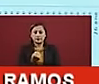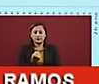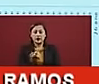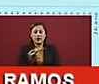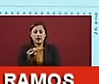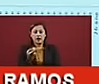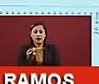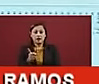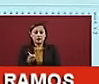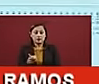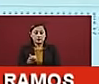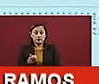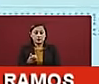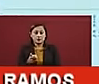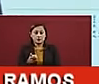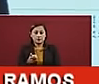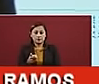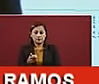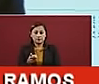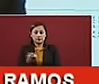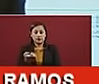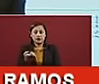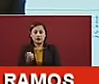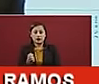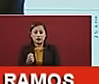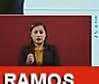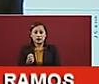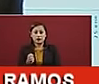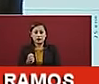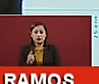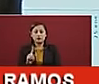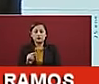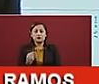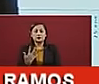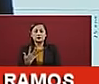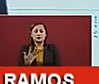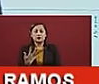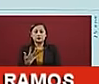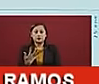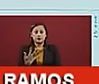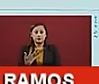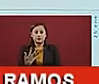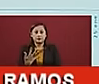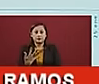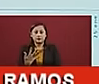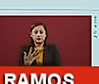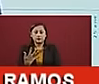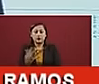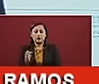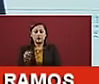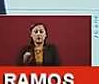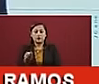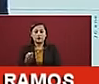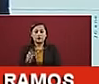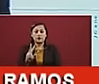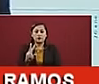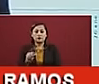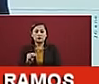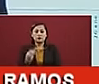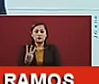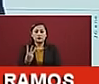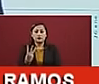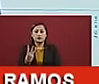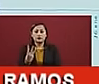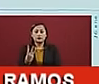siempre enero 75 febrero 83